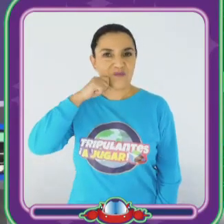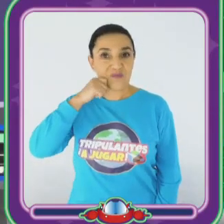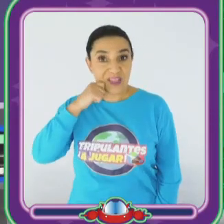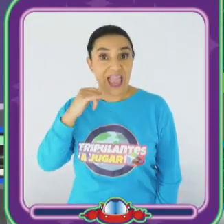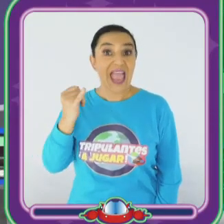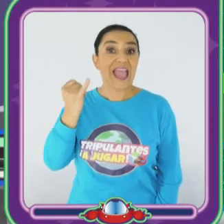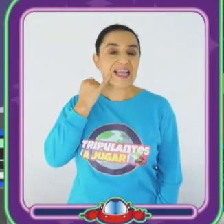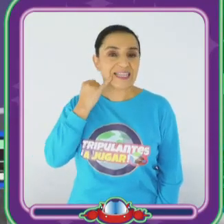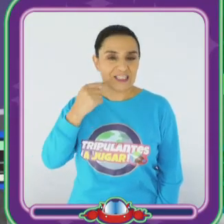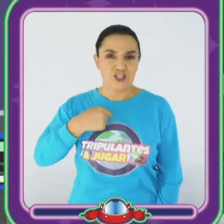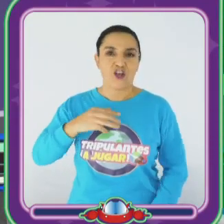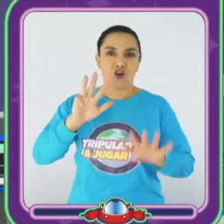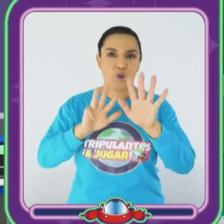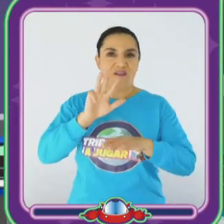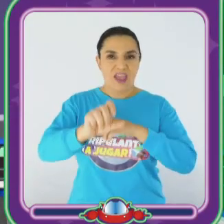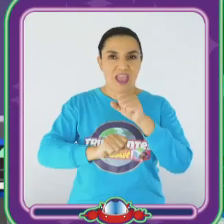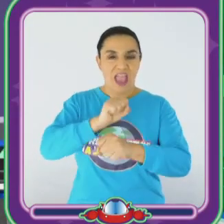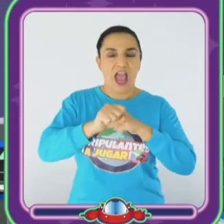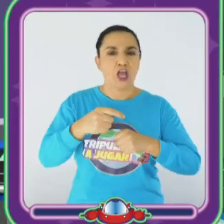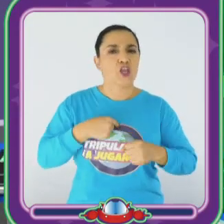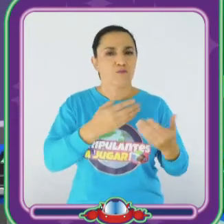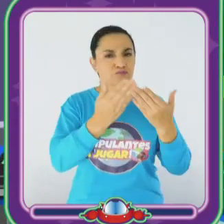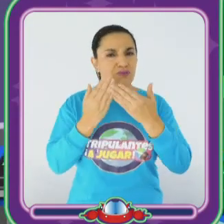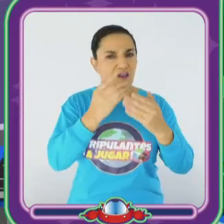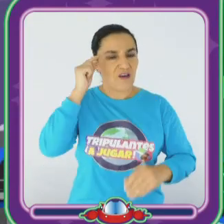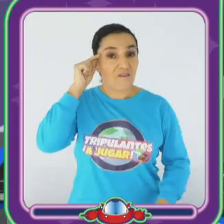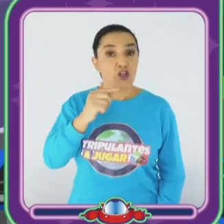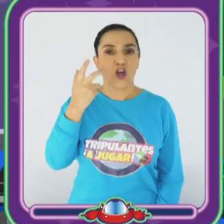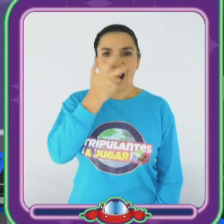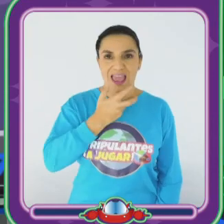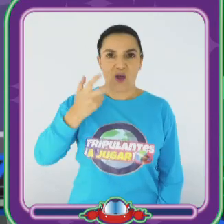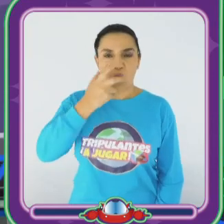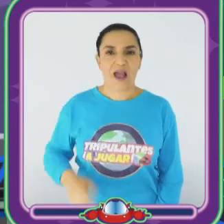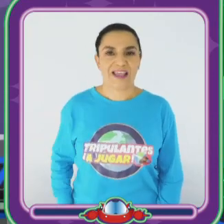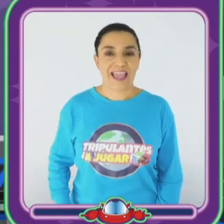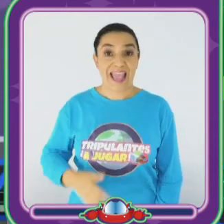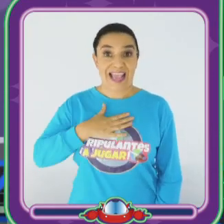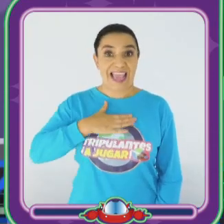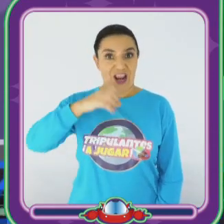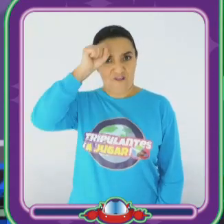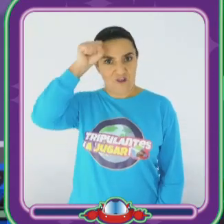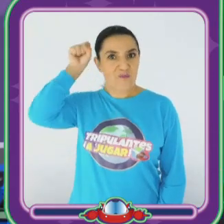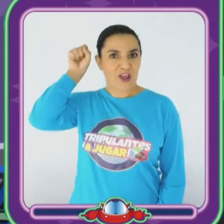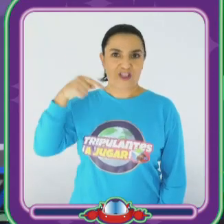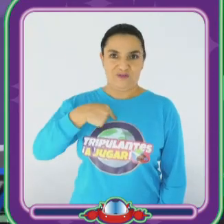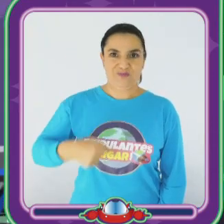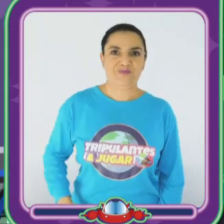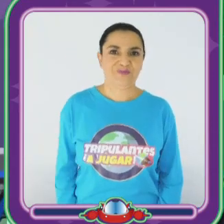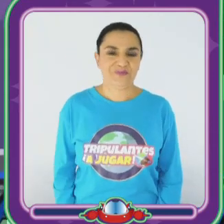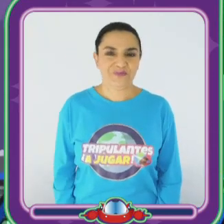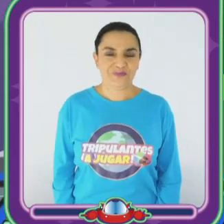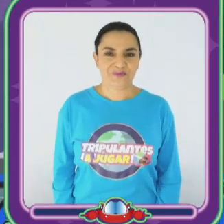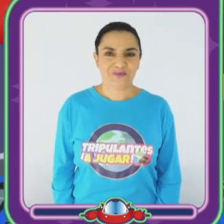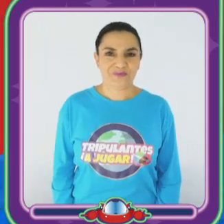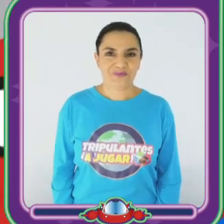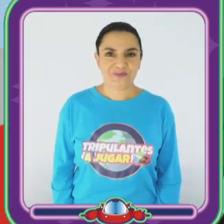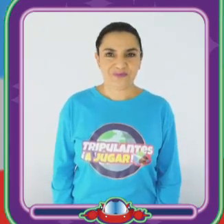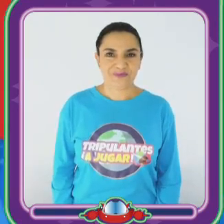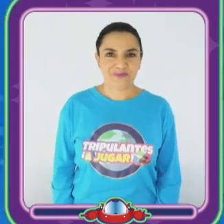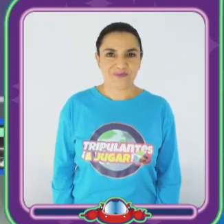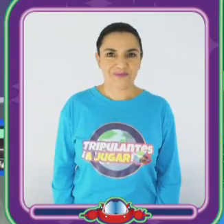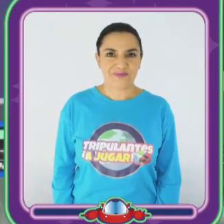Mi nombre es Ignacio. Tengo 9 años. Mi asignatura favorita es lenguaje. Quiero ser bombero.